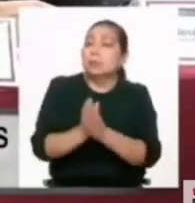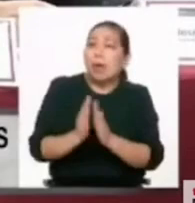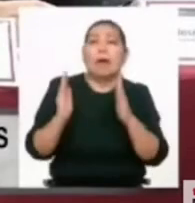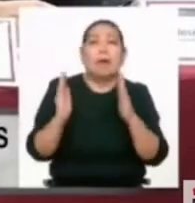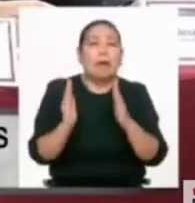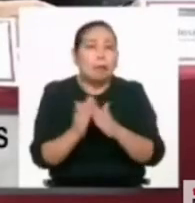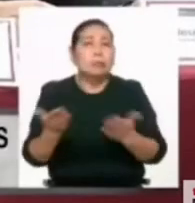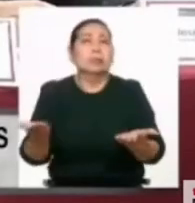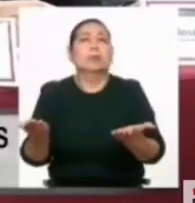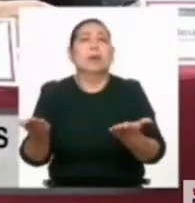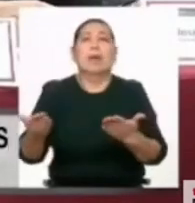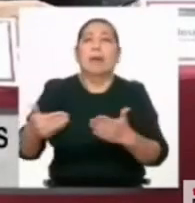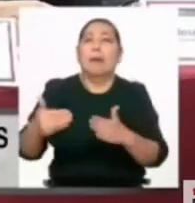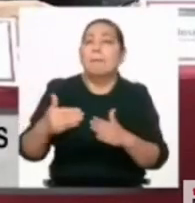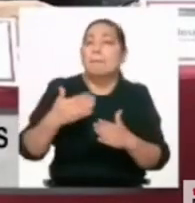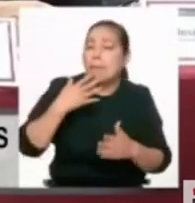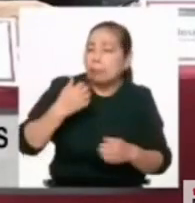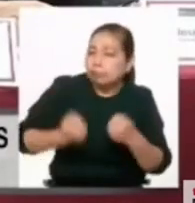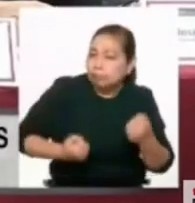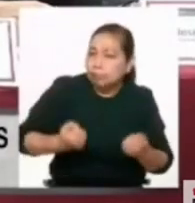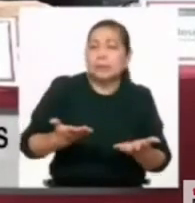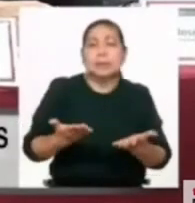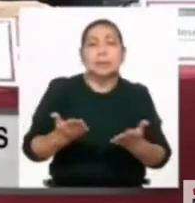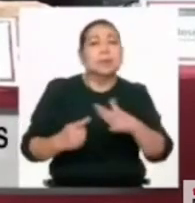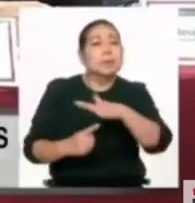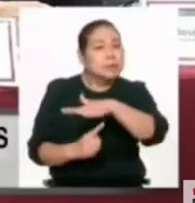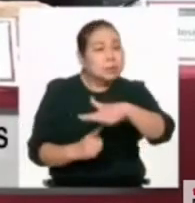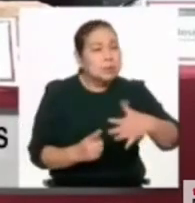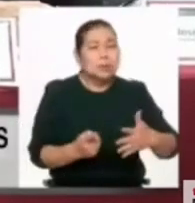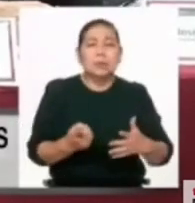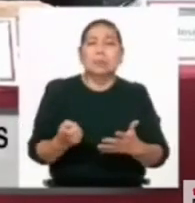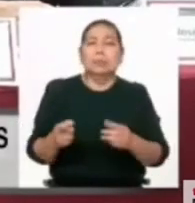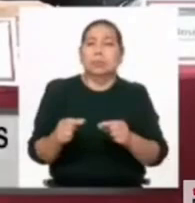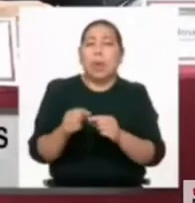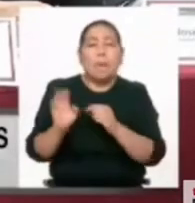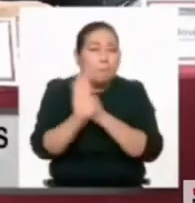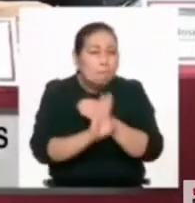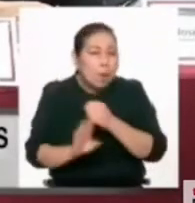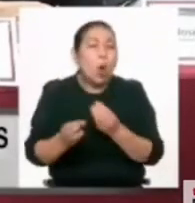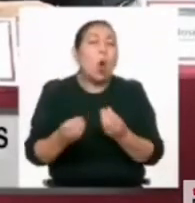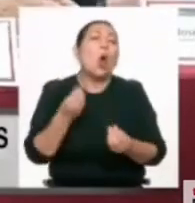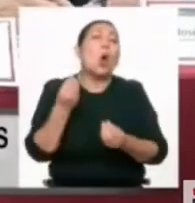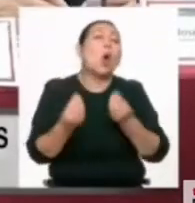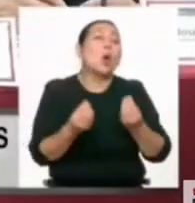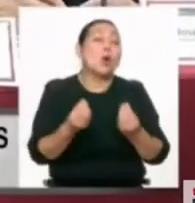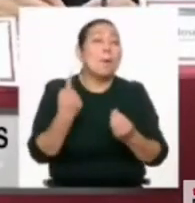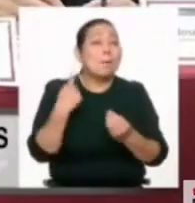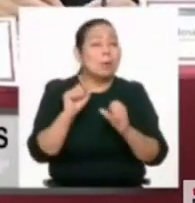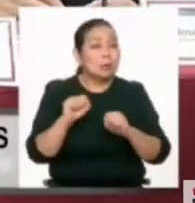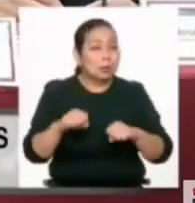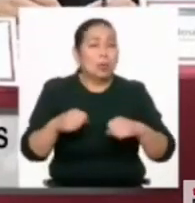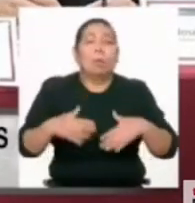vivienda, transporte, y el caso del Ministerio del Ambiente, por el tema de ser una zona de protección y ver cómo se exoneran